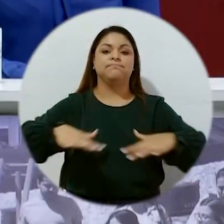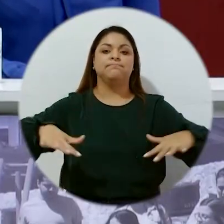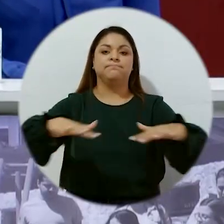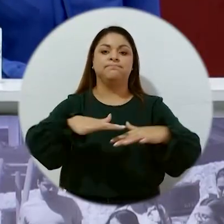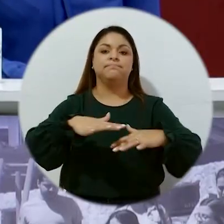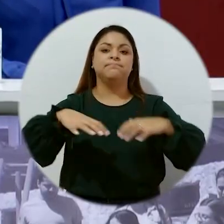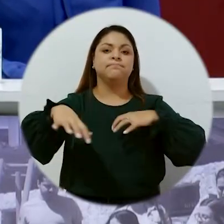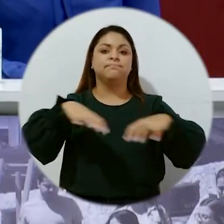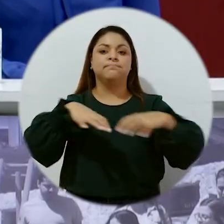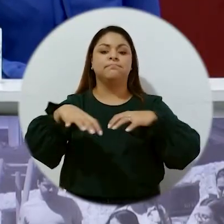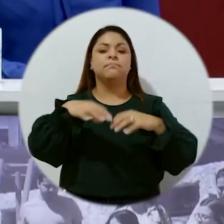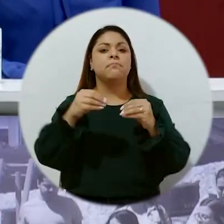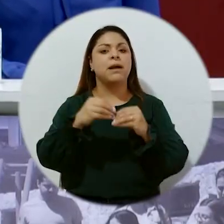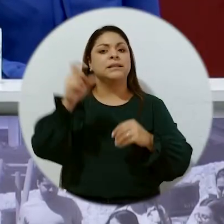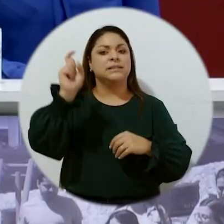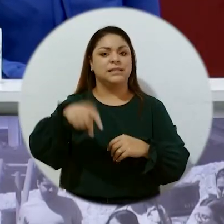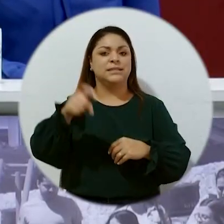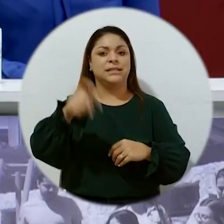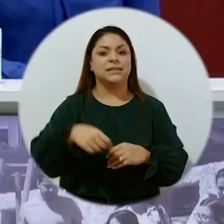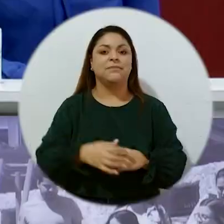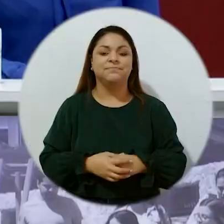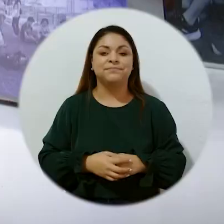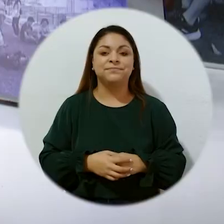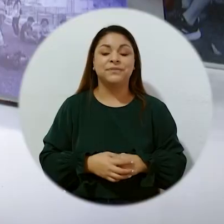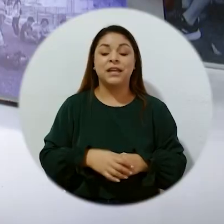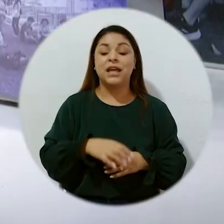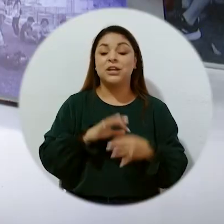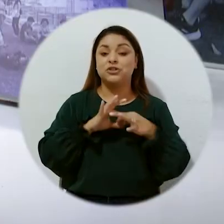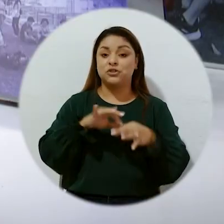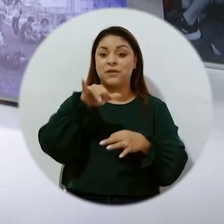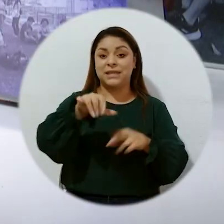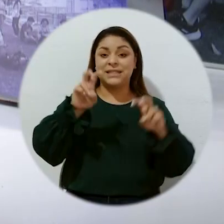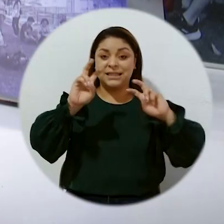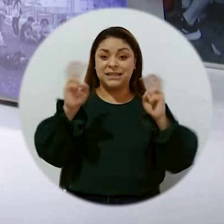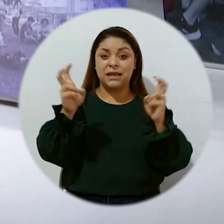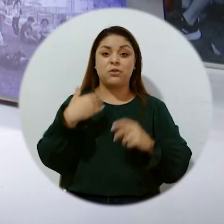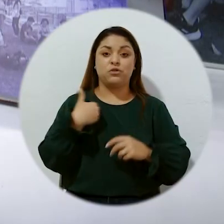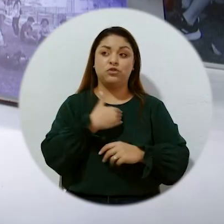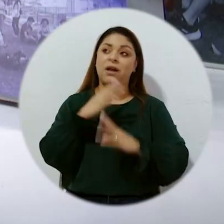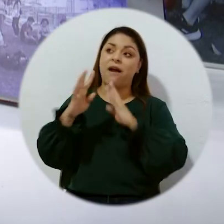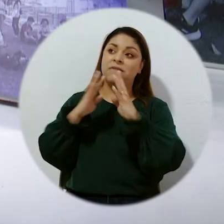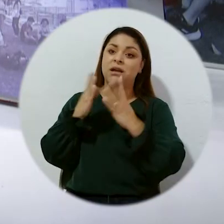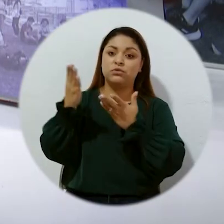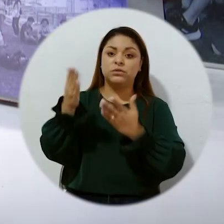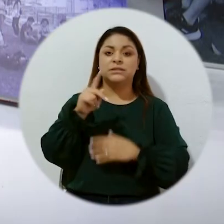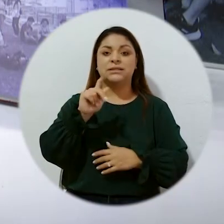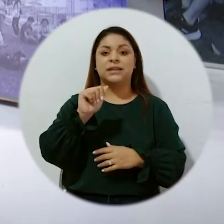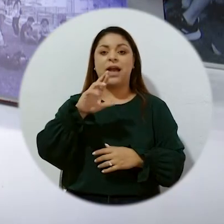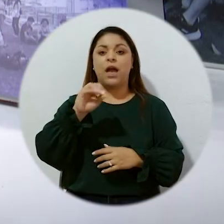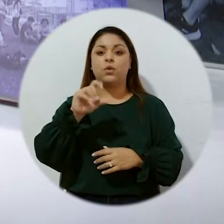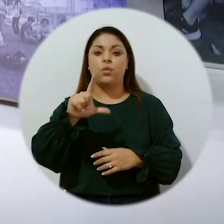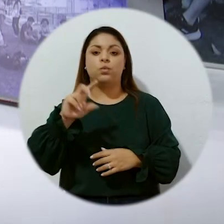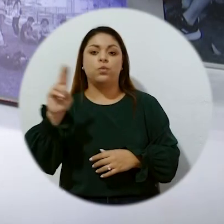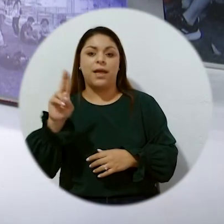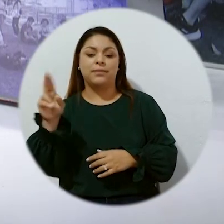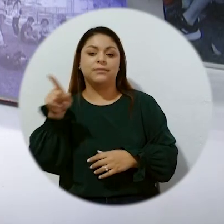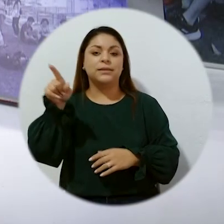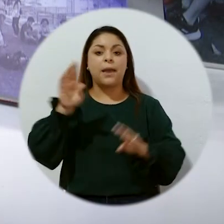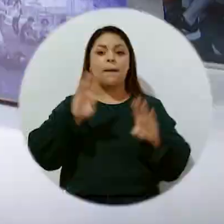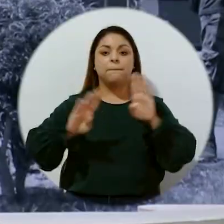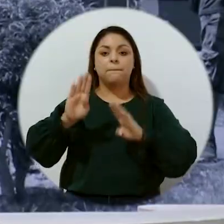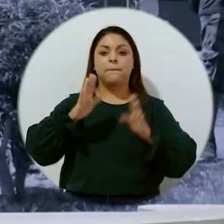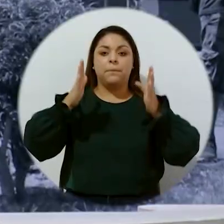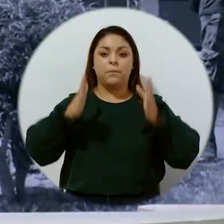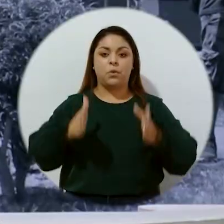sectores y en los actores que más lo requieren. Sobre ese tema, Una Mirada también conversó con Carol Olate, quien es bióloga marina